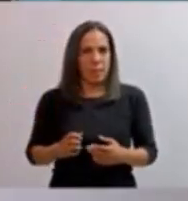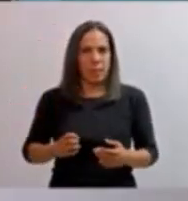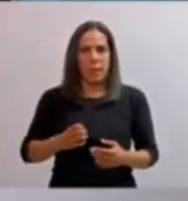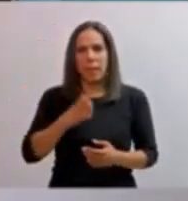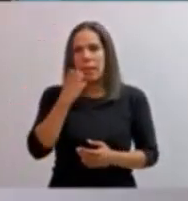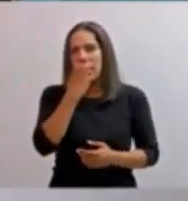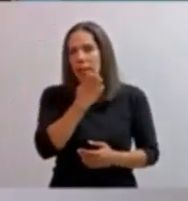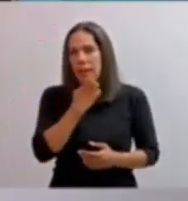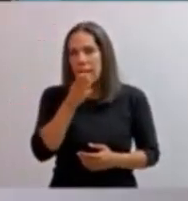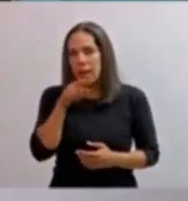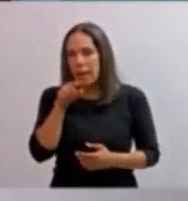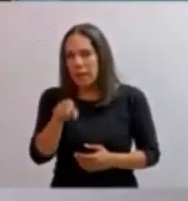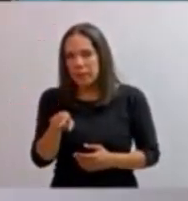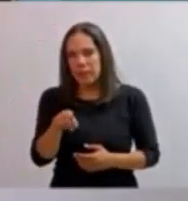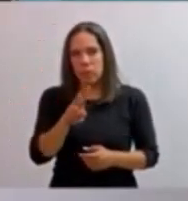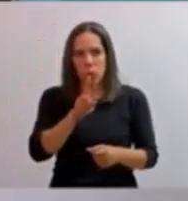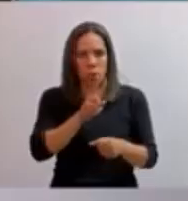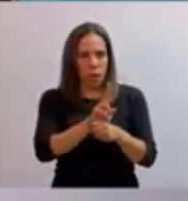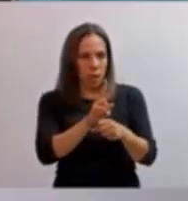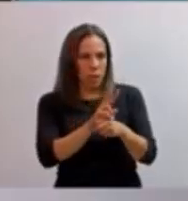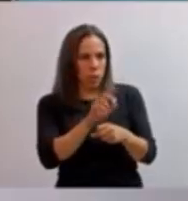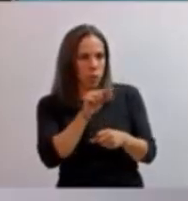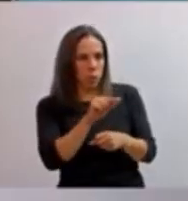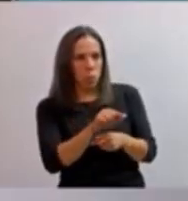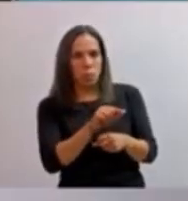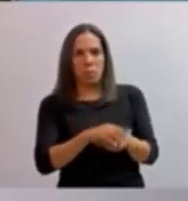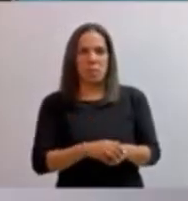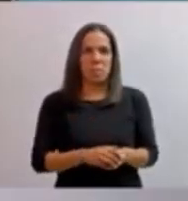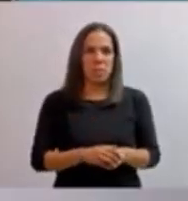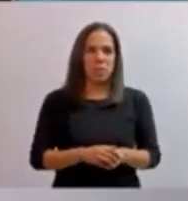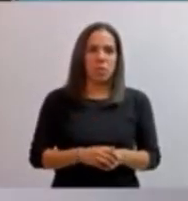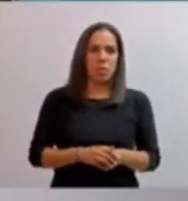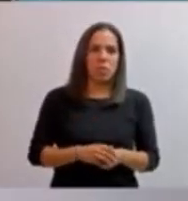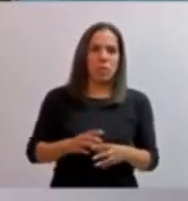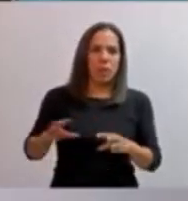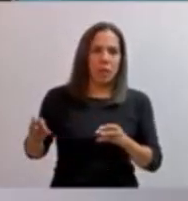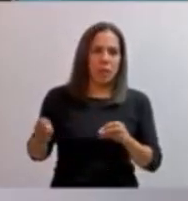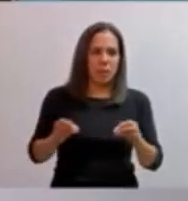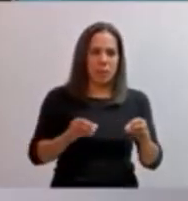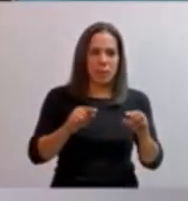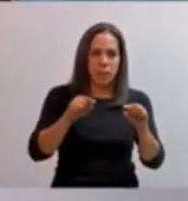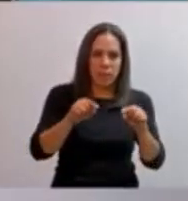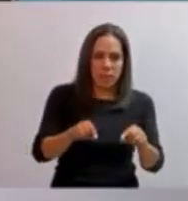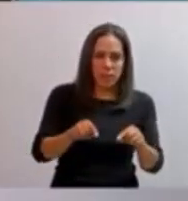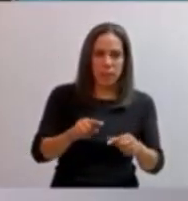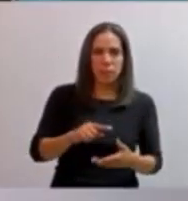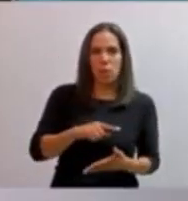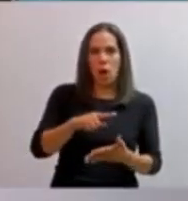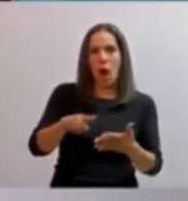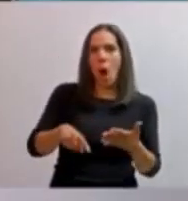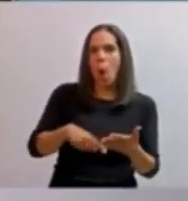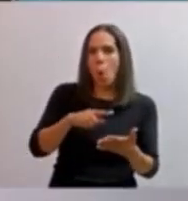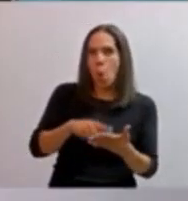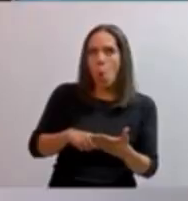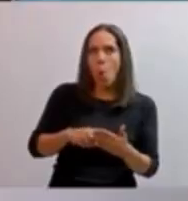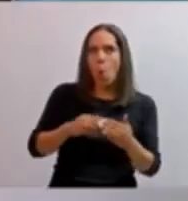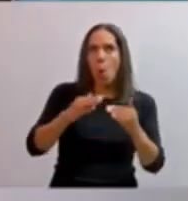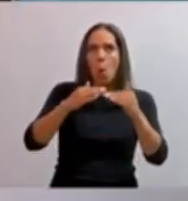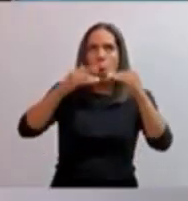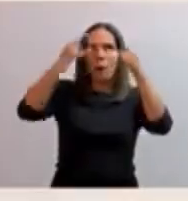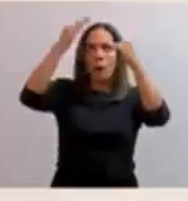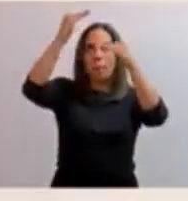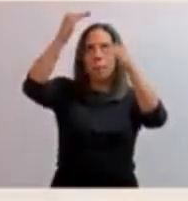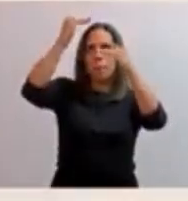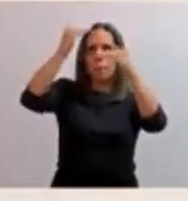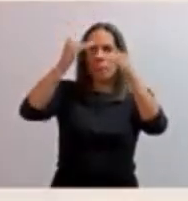la supervisión, del equipo de supervisión, se está trasladando de un lugar donde verticalmente bajan